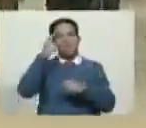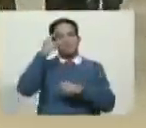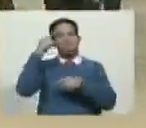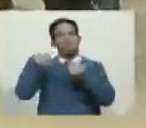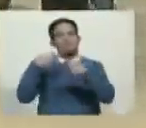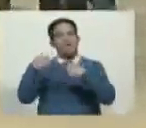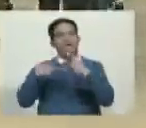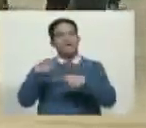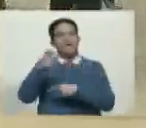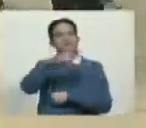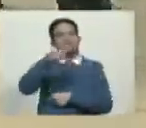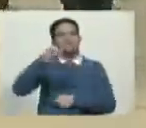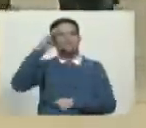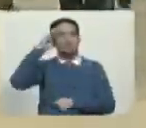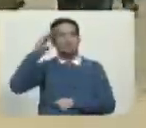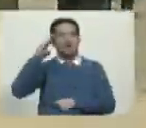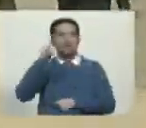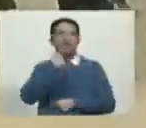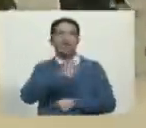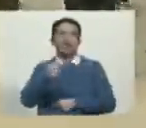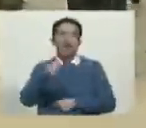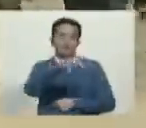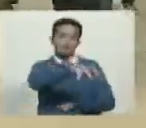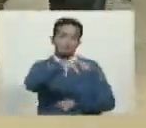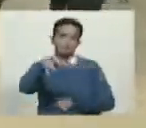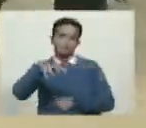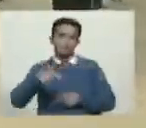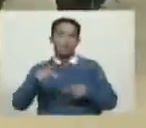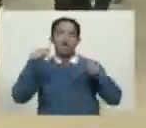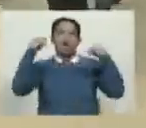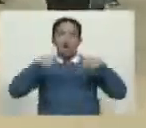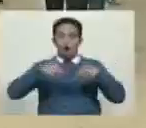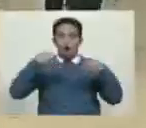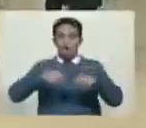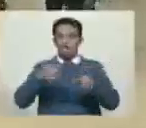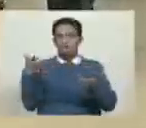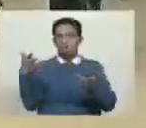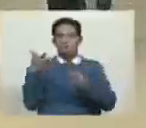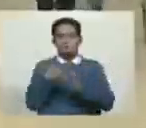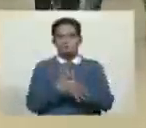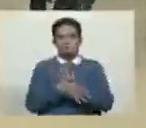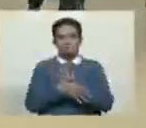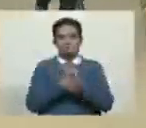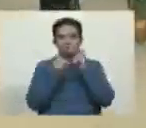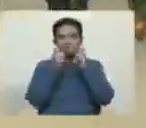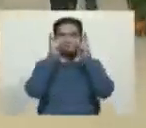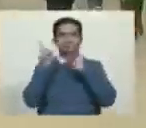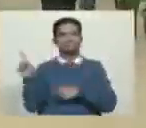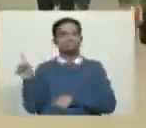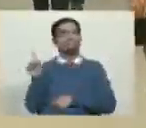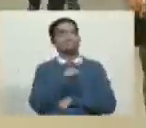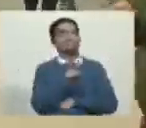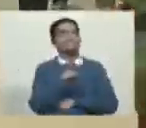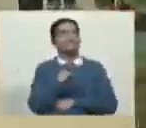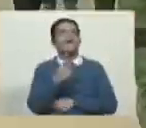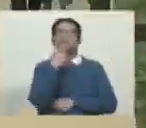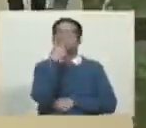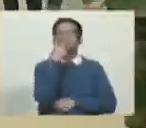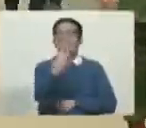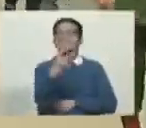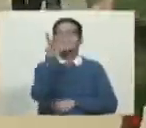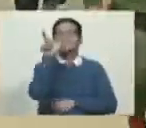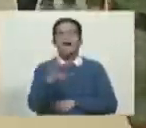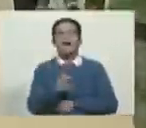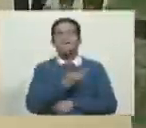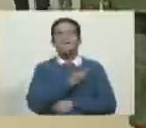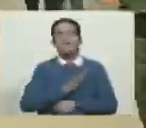cada unidad militar, y que hoy ha tenido esta significativa y destacada visita del comandante en jefe